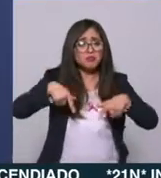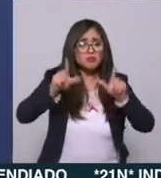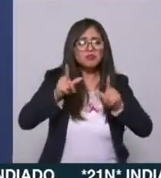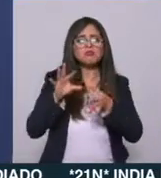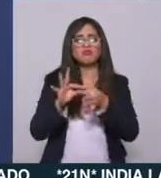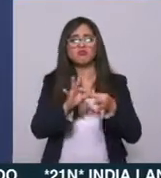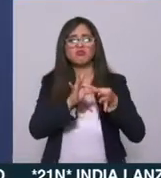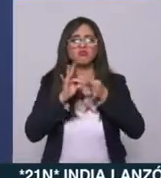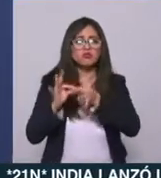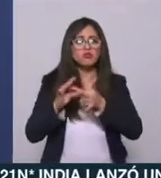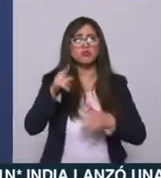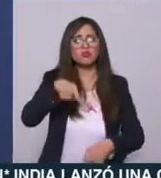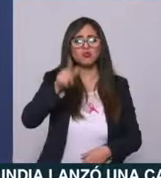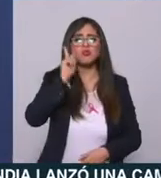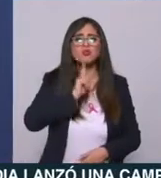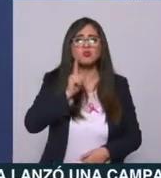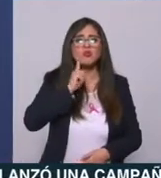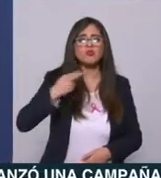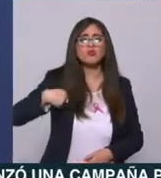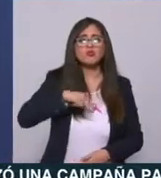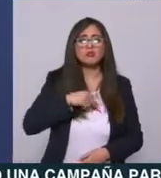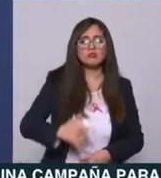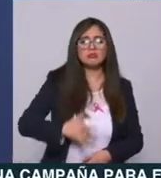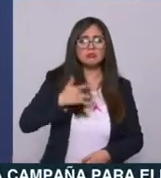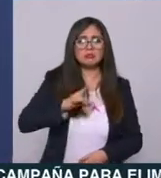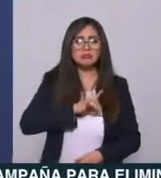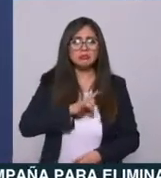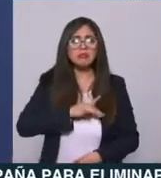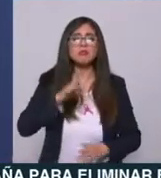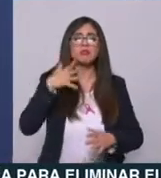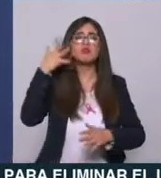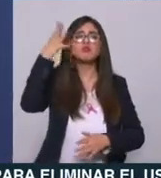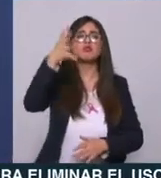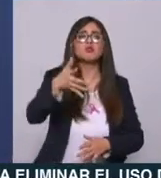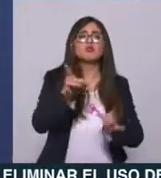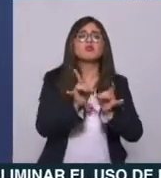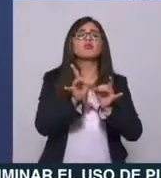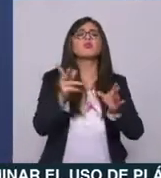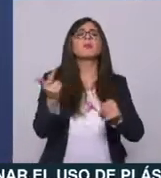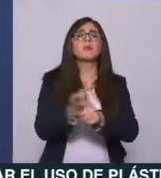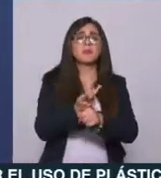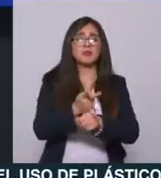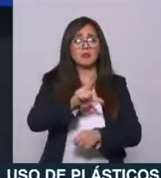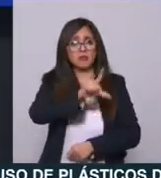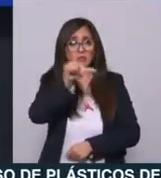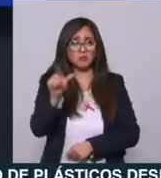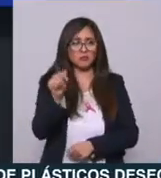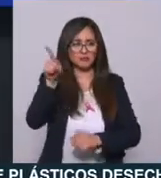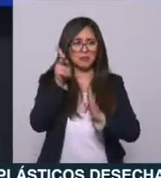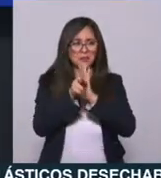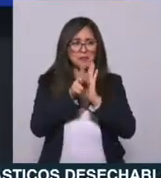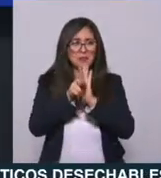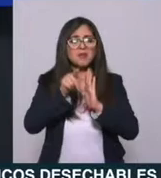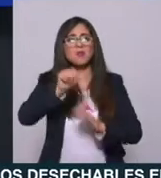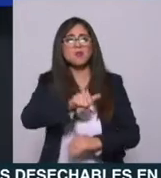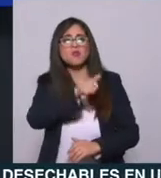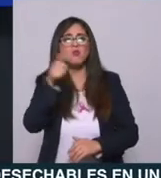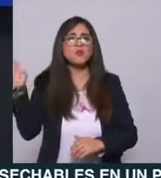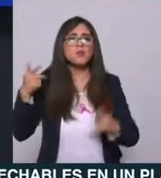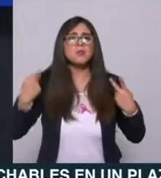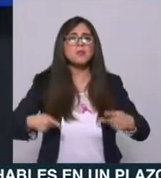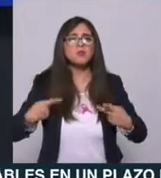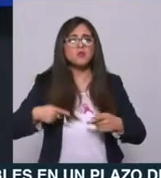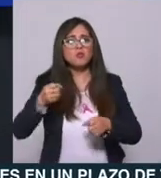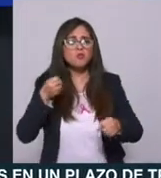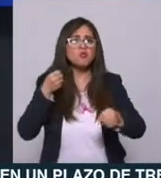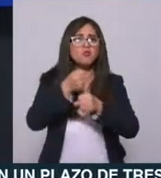porque pues quienes somos mujeres tenemos ese miedo de que en algún momento pueda pasar. Me llama mucho la atención en el video que hay otra persona aparte del agresor. ¿Quién era y